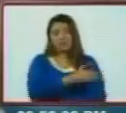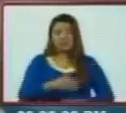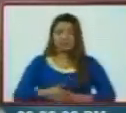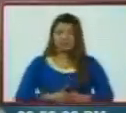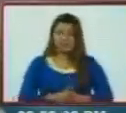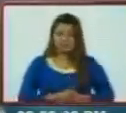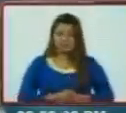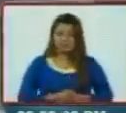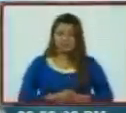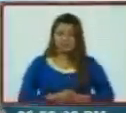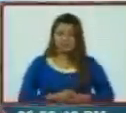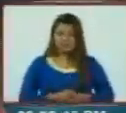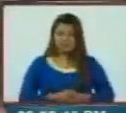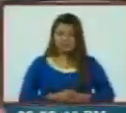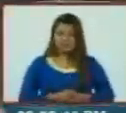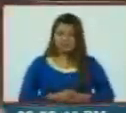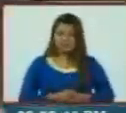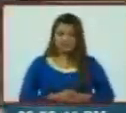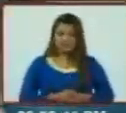ultraderecha en ese sector.